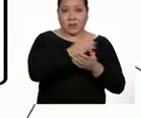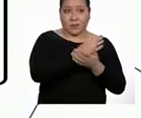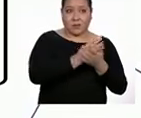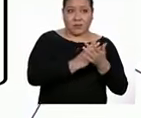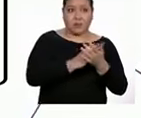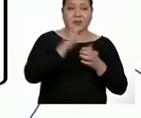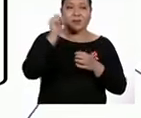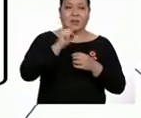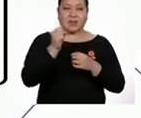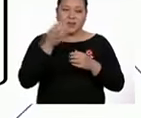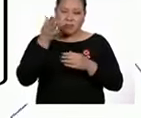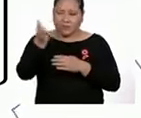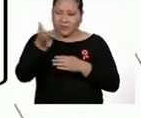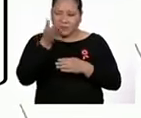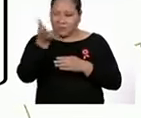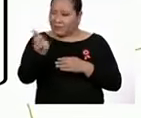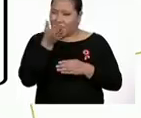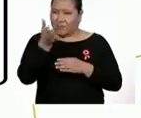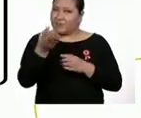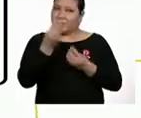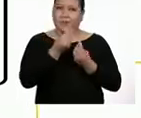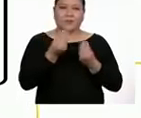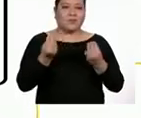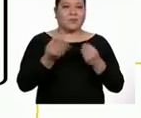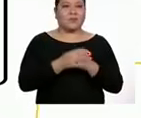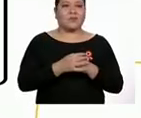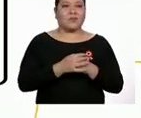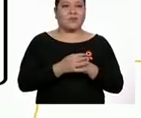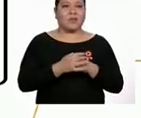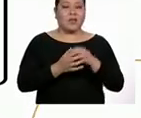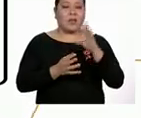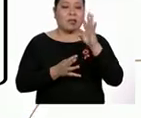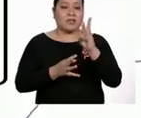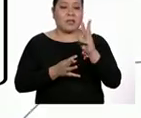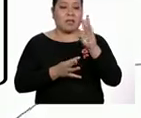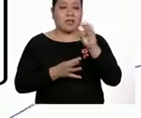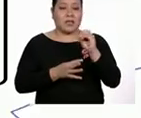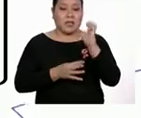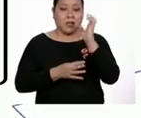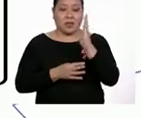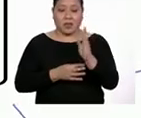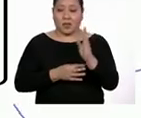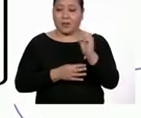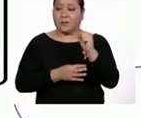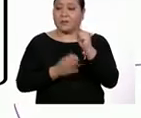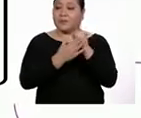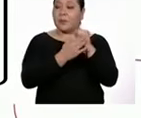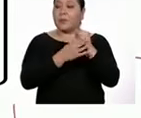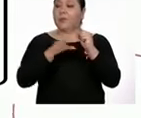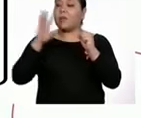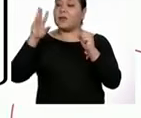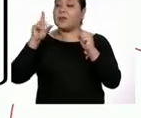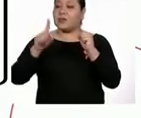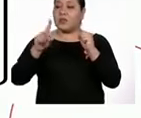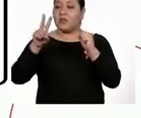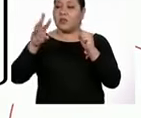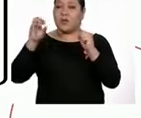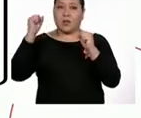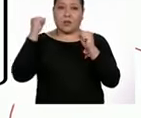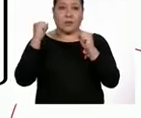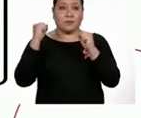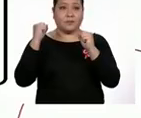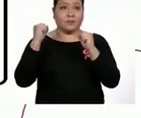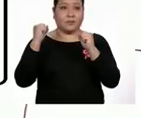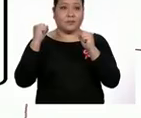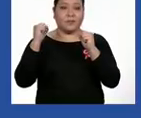tercero, ahí sí atacamos un montón. Nos movimos desde los 60 hasta los 120 metros. Y